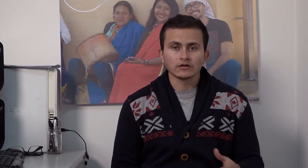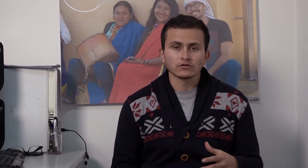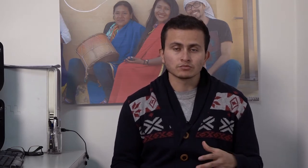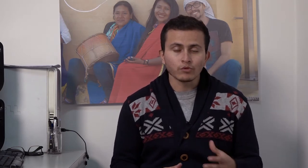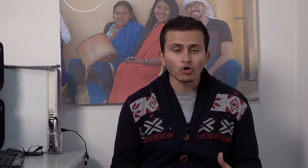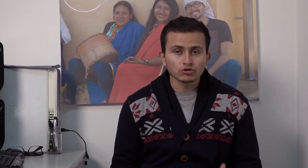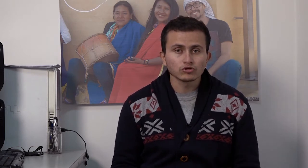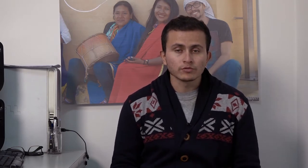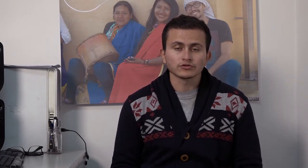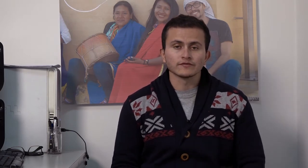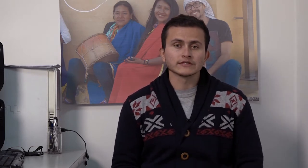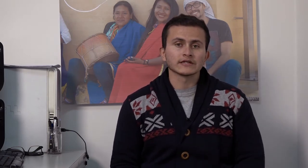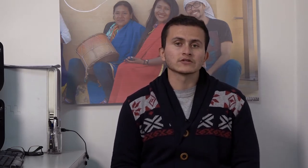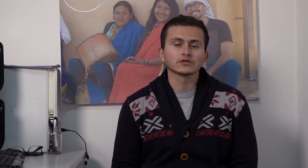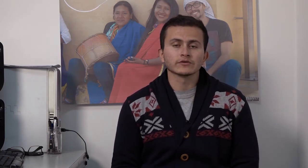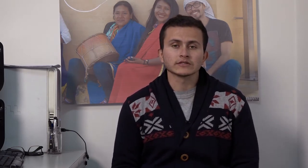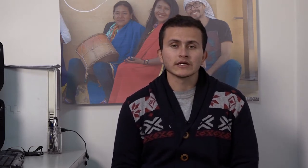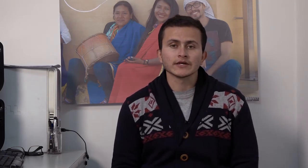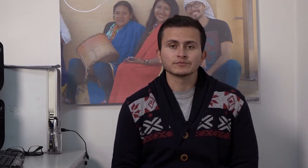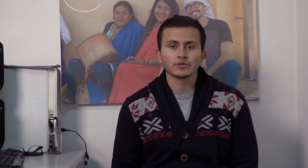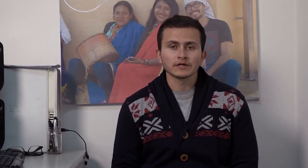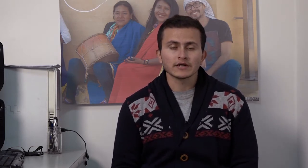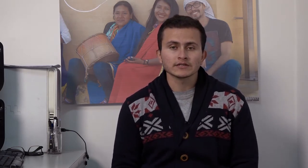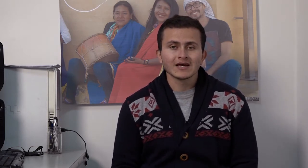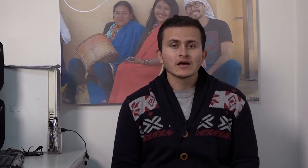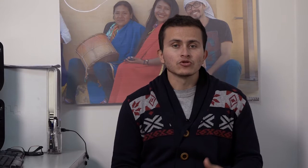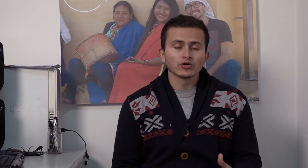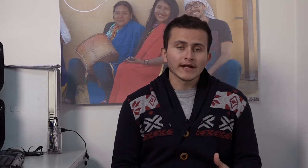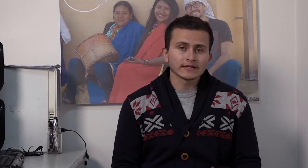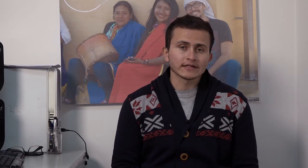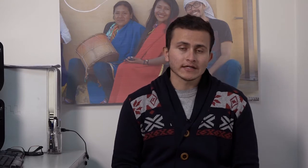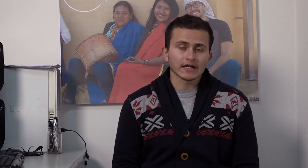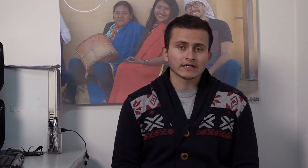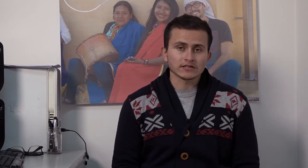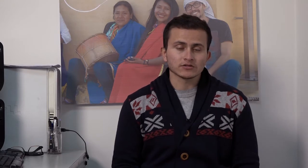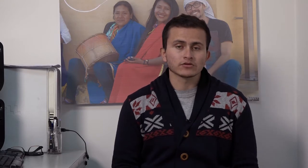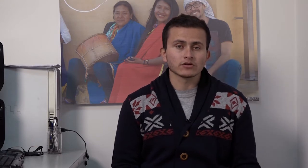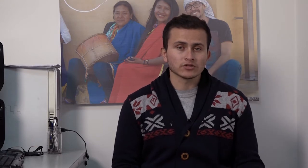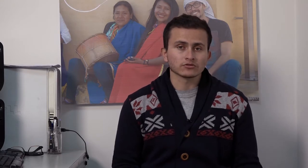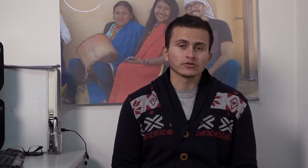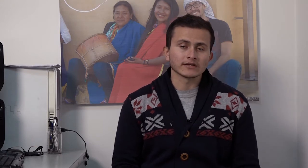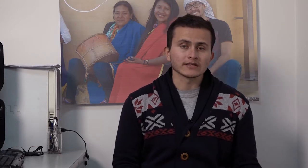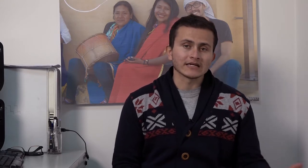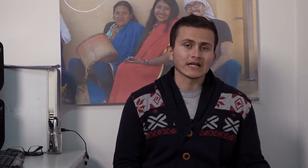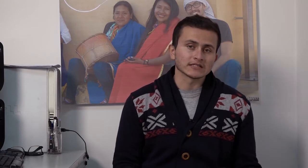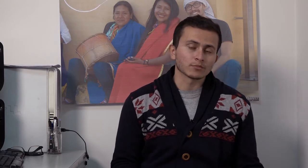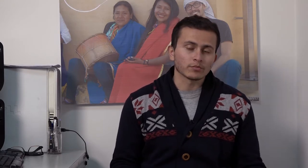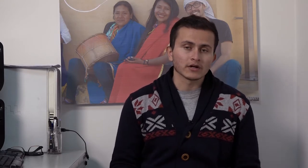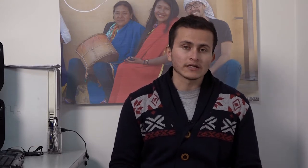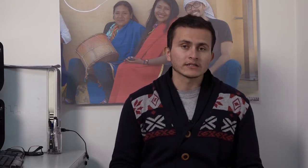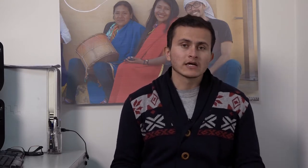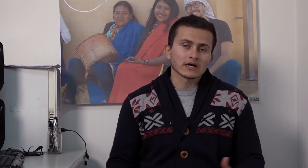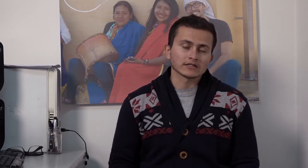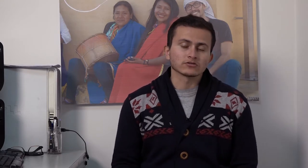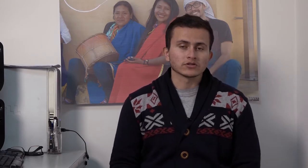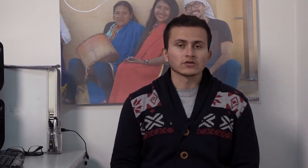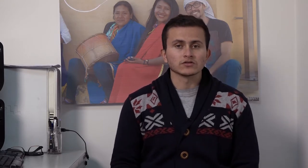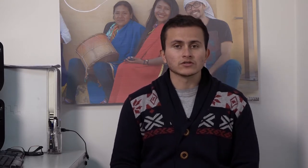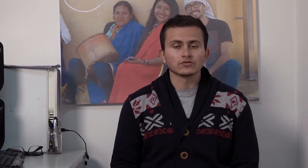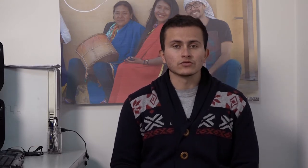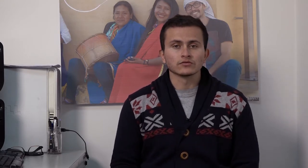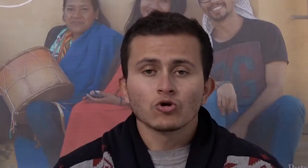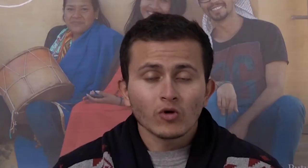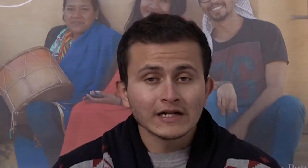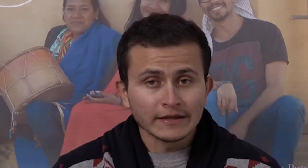y los pocos cupos que ofrecen las universidades públicas no garantizan el acceso de los estudiantes de clases populares a estos